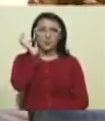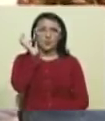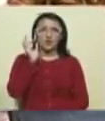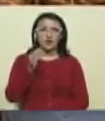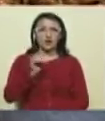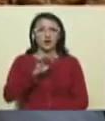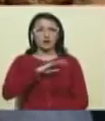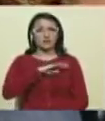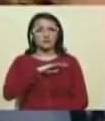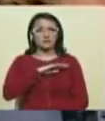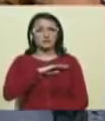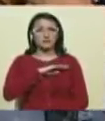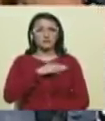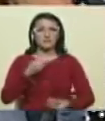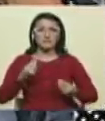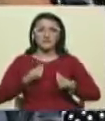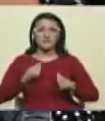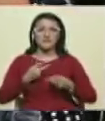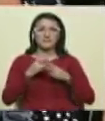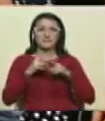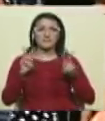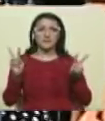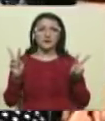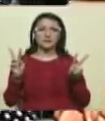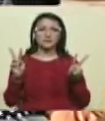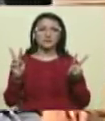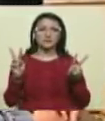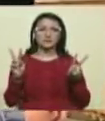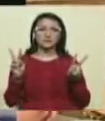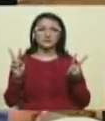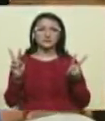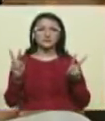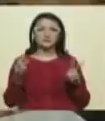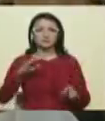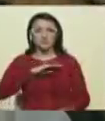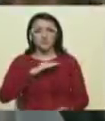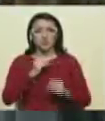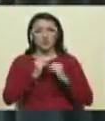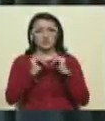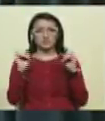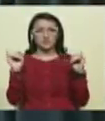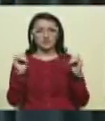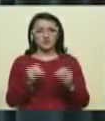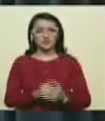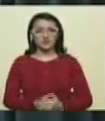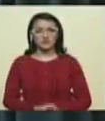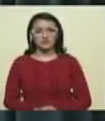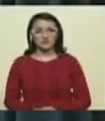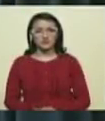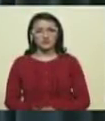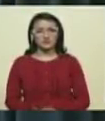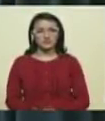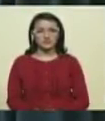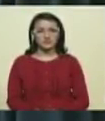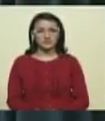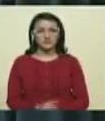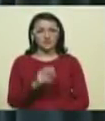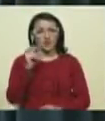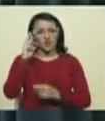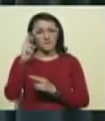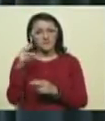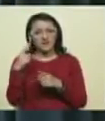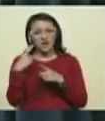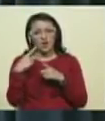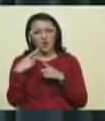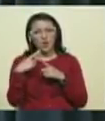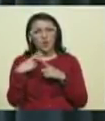tiene de vivir en paz, de ser independiente, de no respetar ningún otro precepto